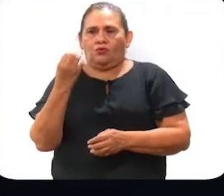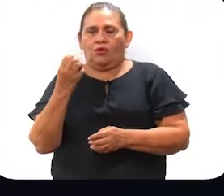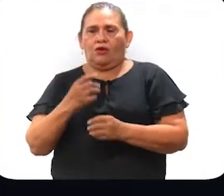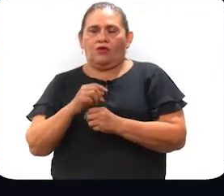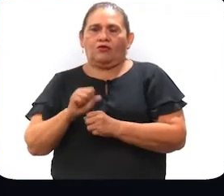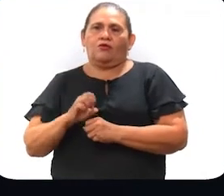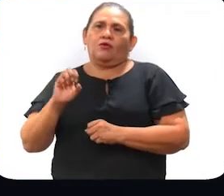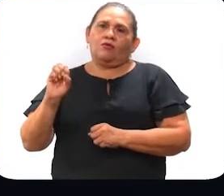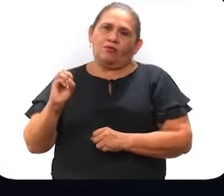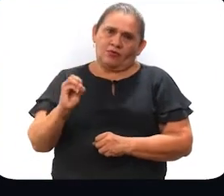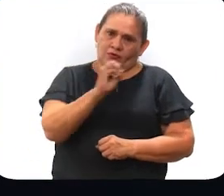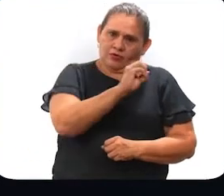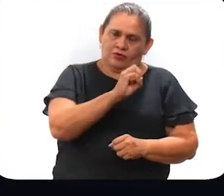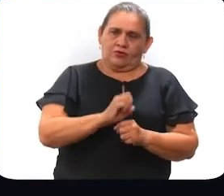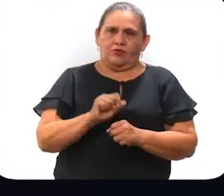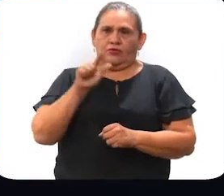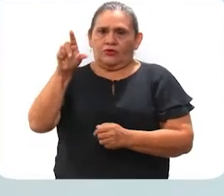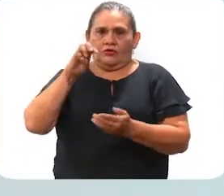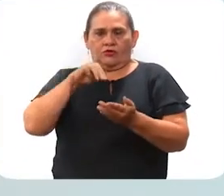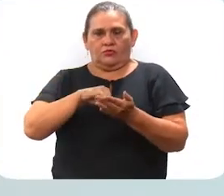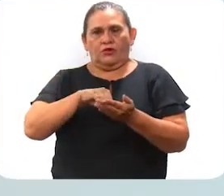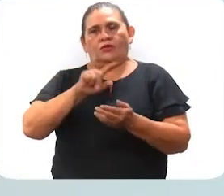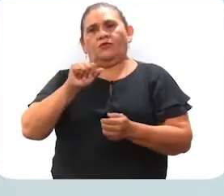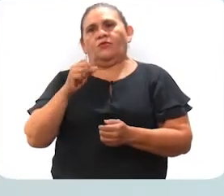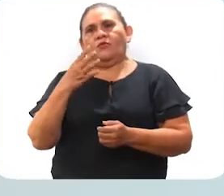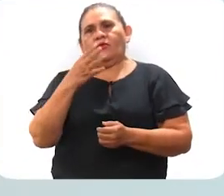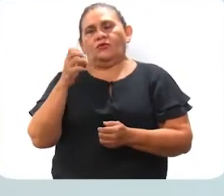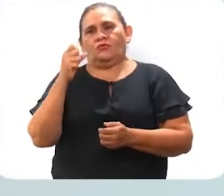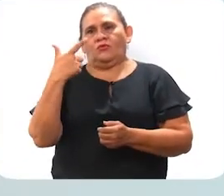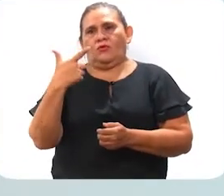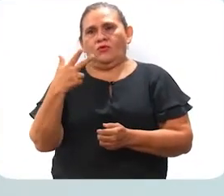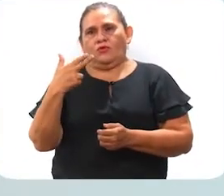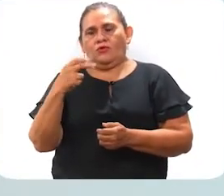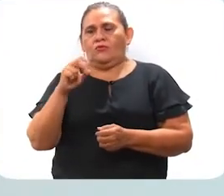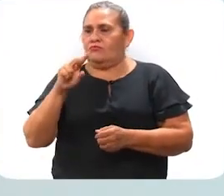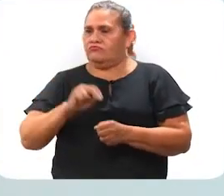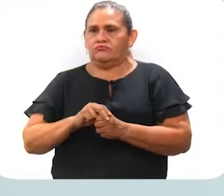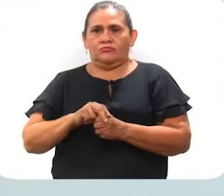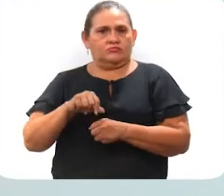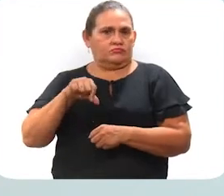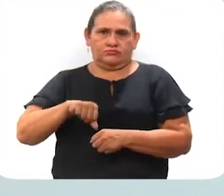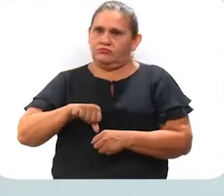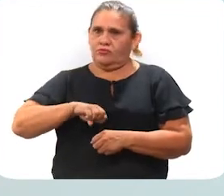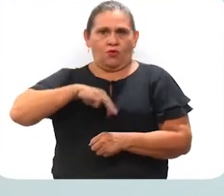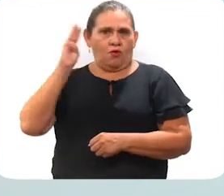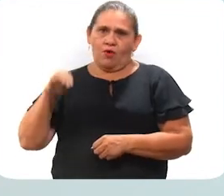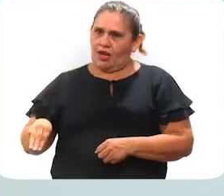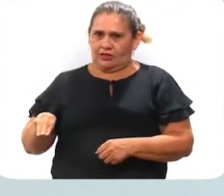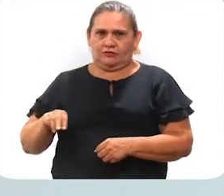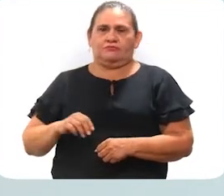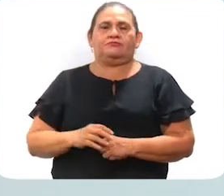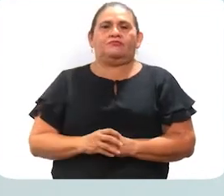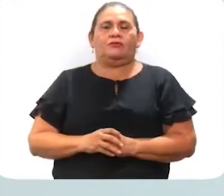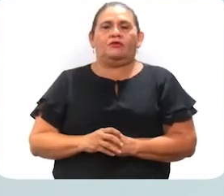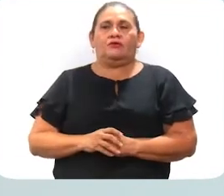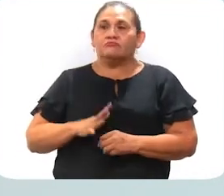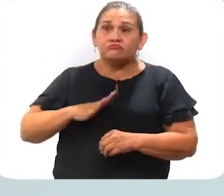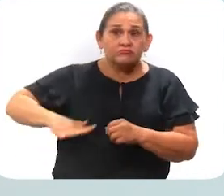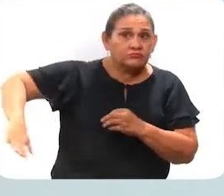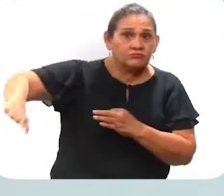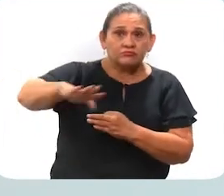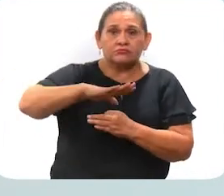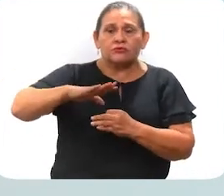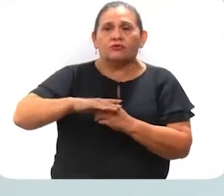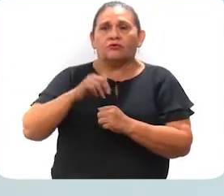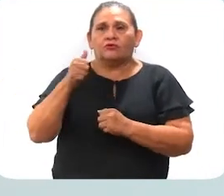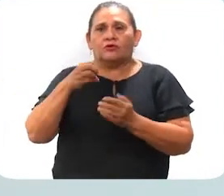poniente 16.748. En este parte médico no se reportan fallecimientos. En total,